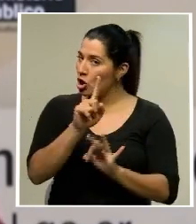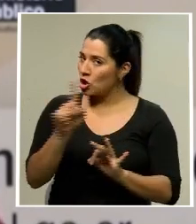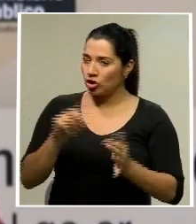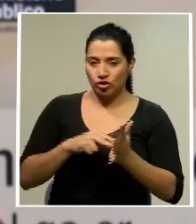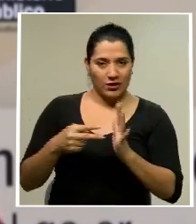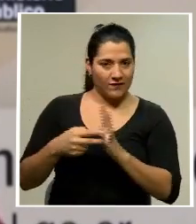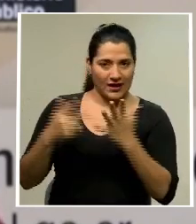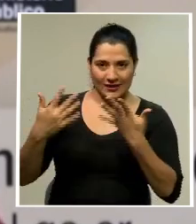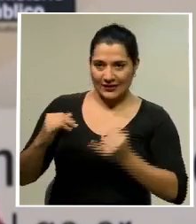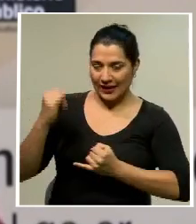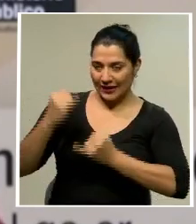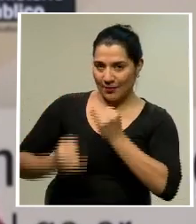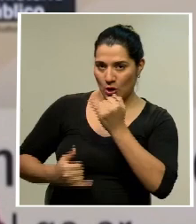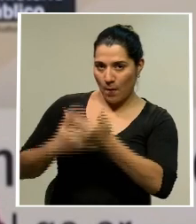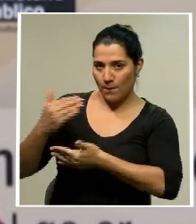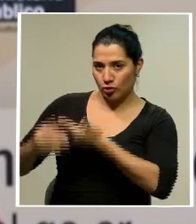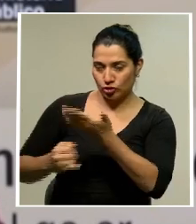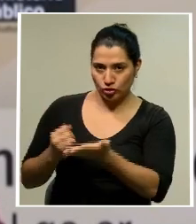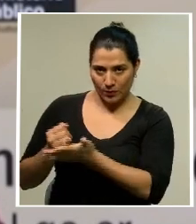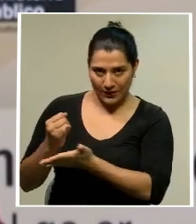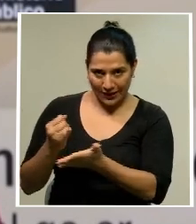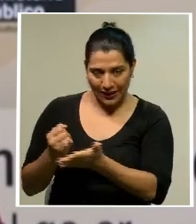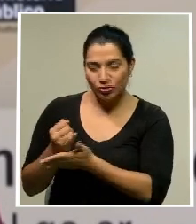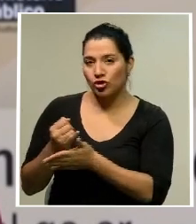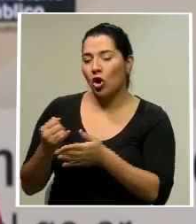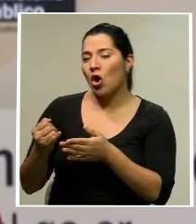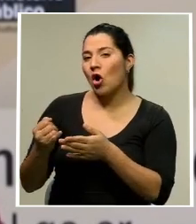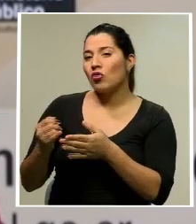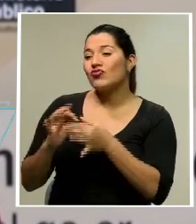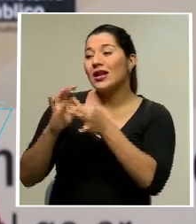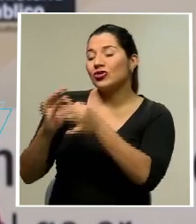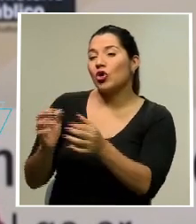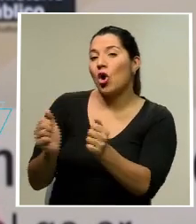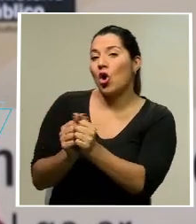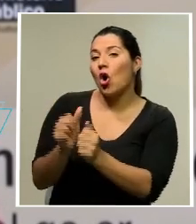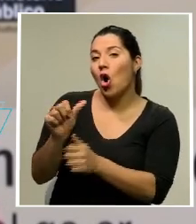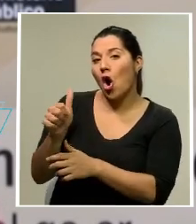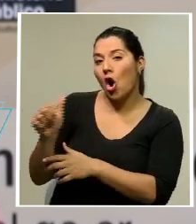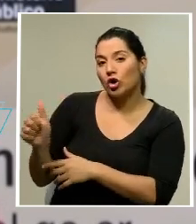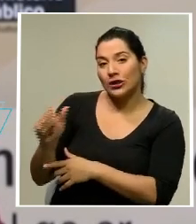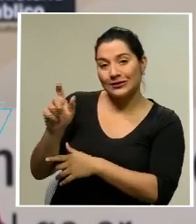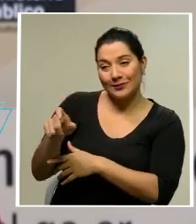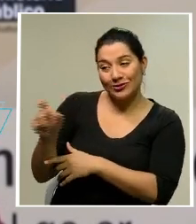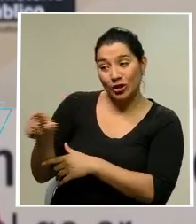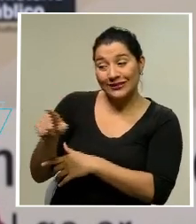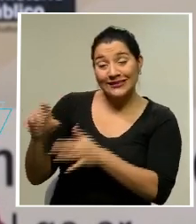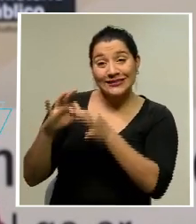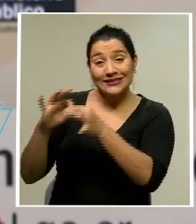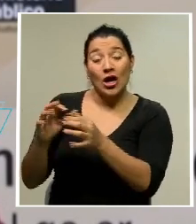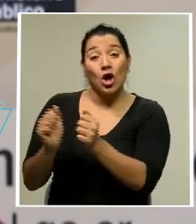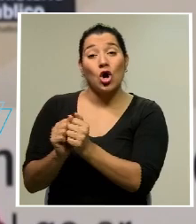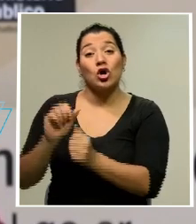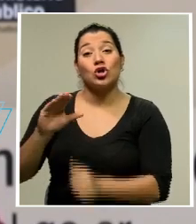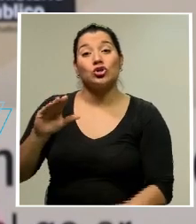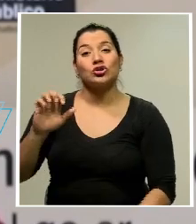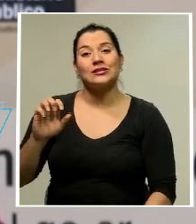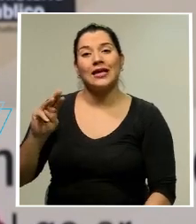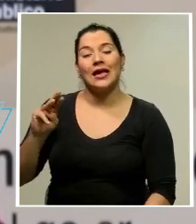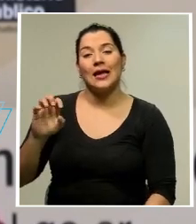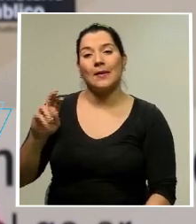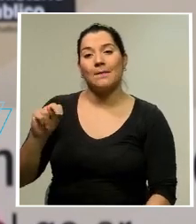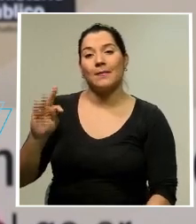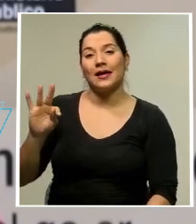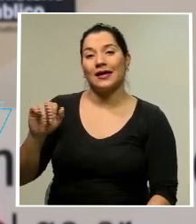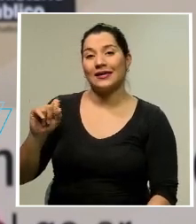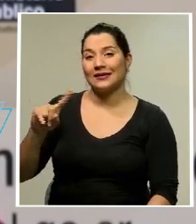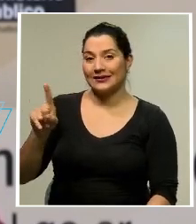contra personas involucradas en el llamado coloquialmente caso Cementazo, sino que es la conclusión de un expediente